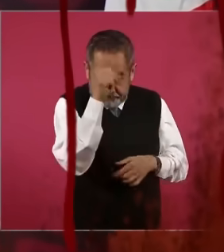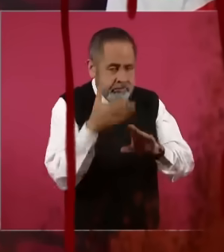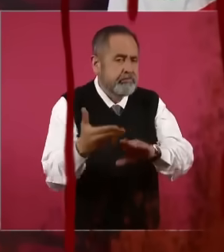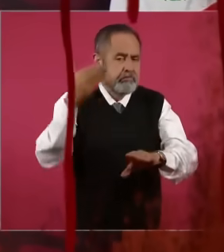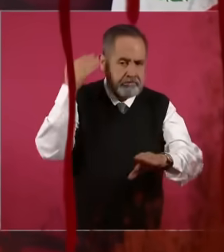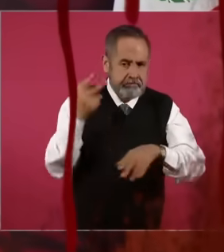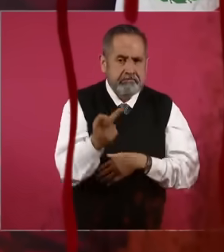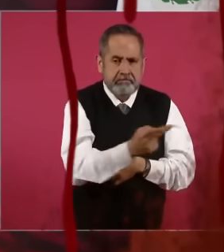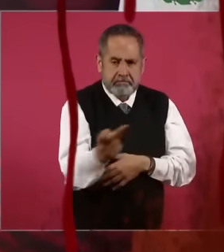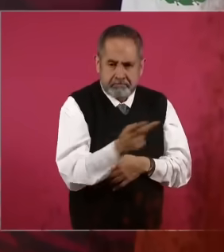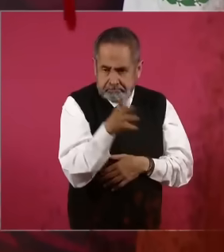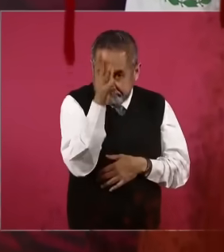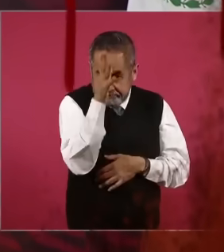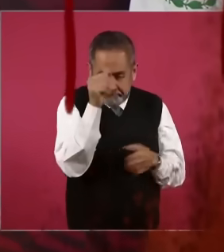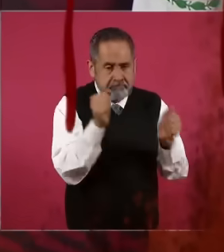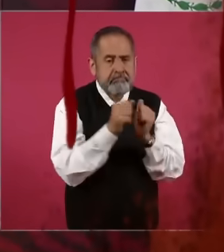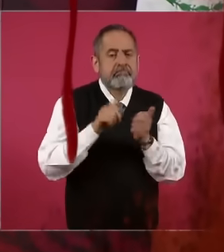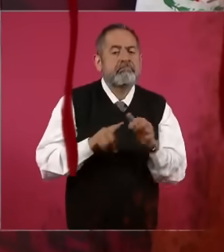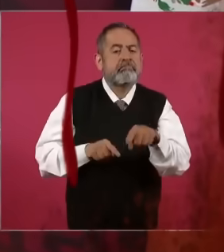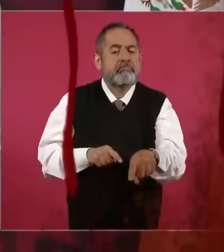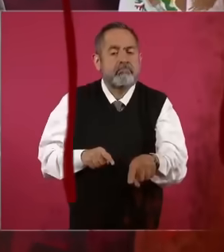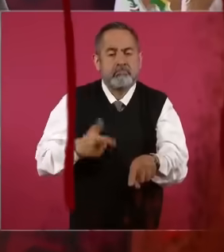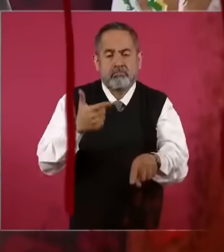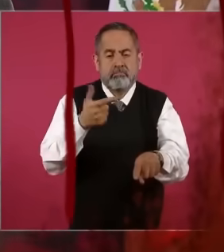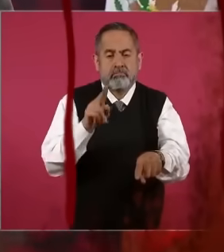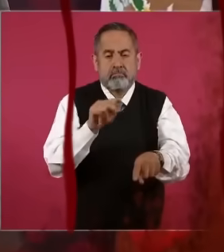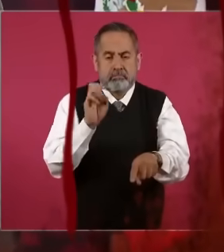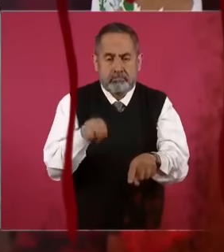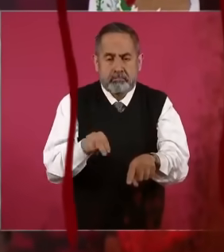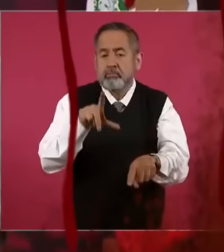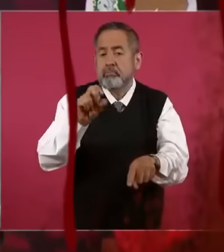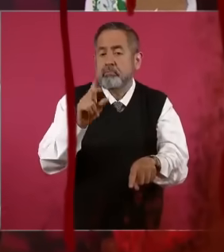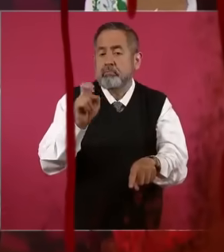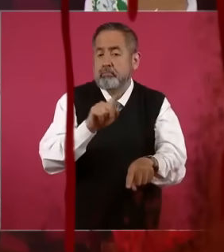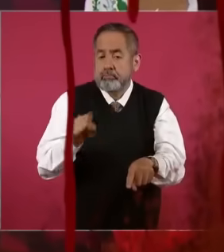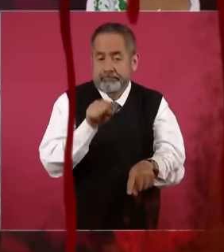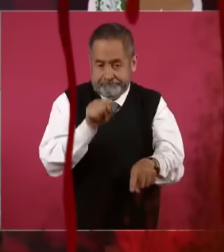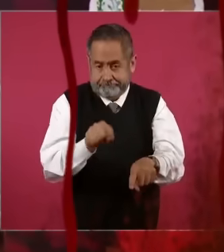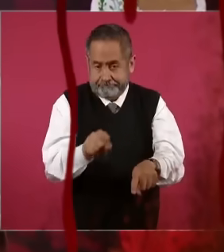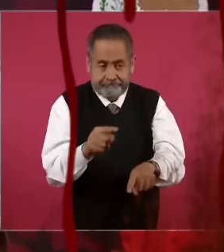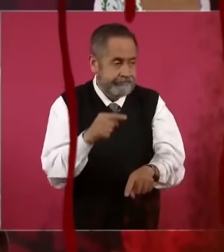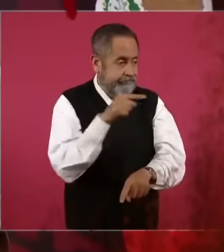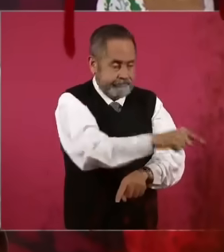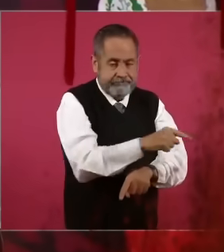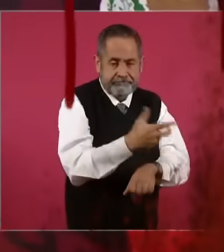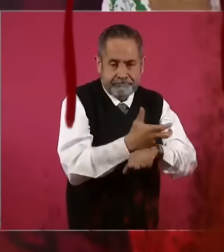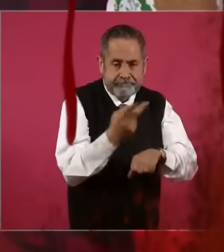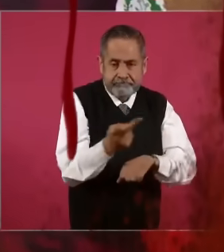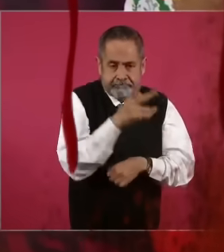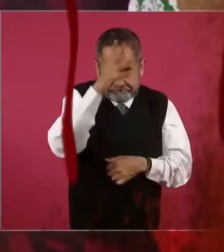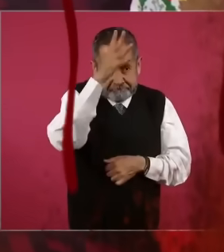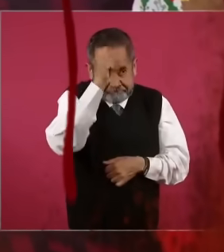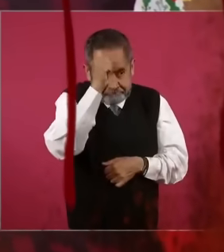va a pegar a nosotros porque nunca vamos a saber qué fue exactamente lo que ocurrió. Hay un montón de versiones, digo, hemos